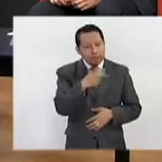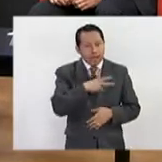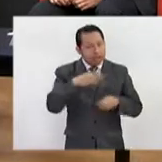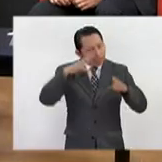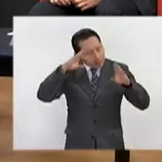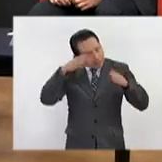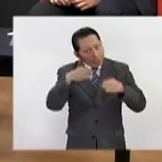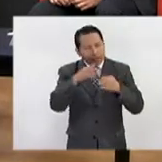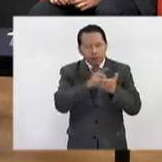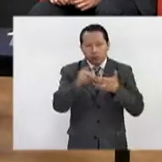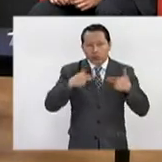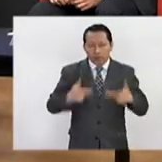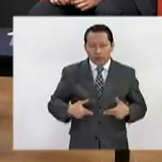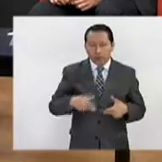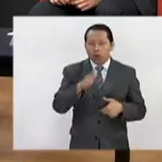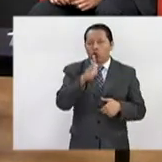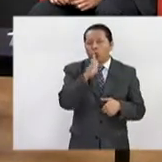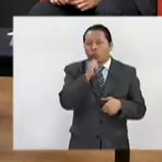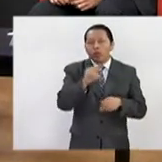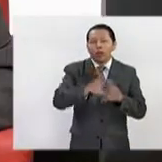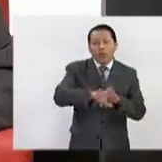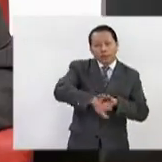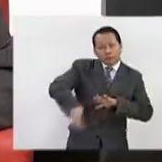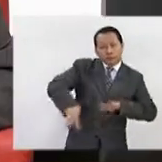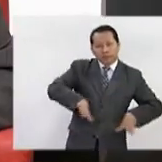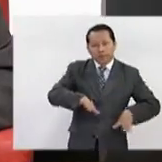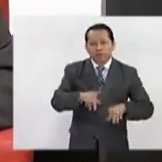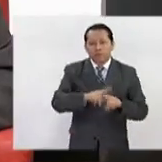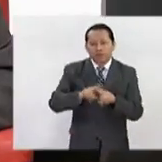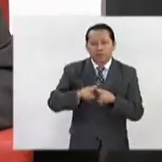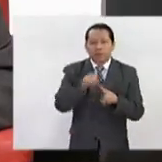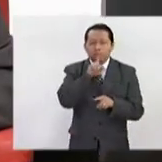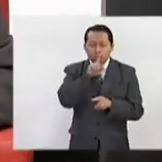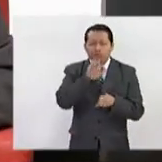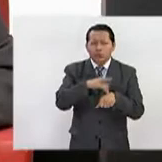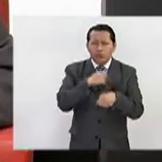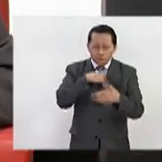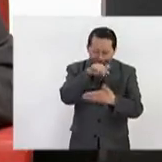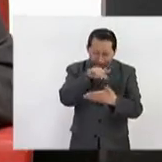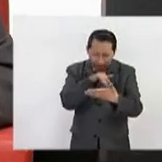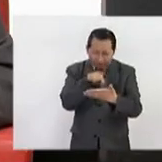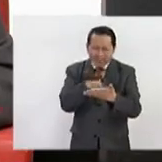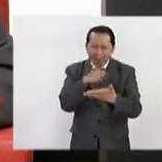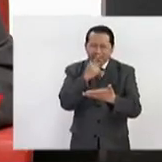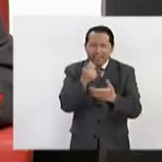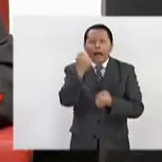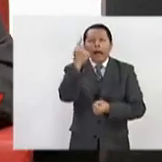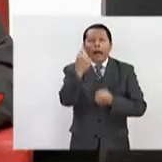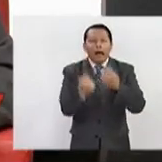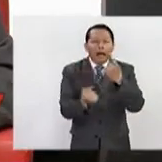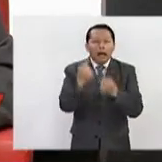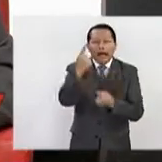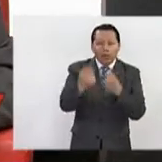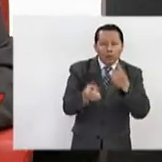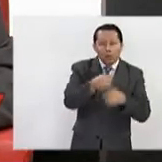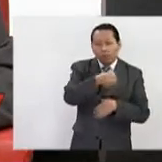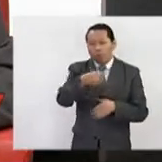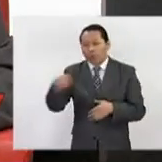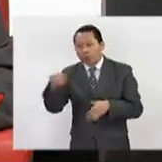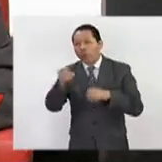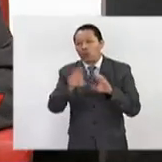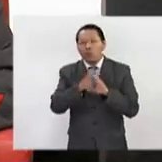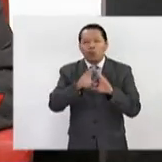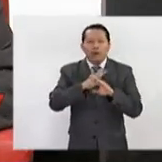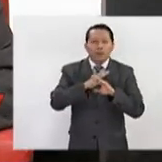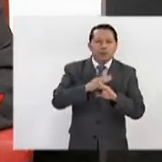derechos humanos no puede ser excluyente y eso es algo que a mí me preocupa. Cuando leía notas que decían algunas organizaciones vetan o